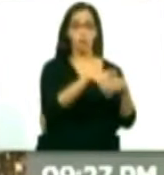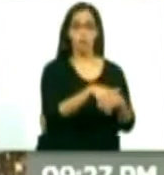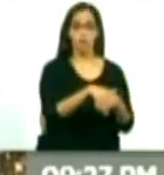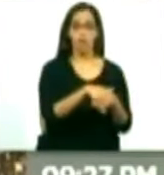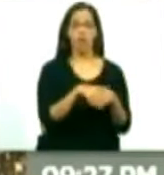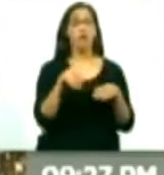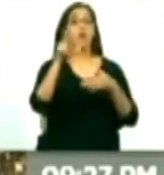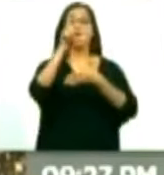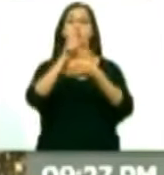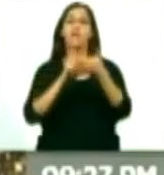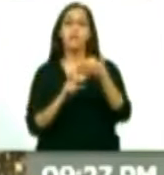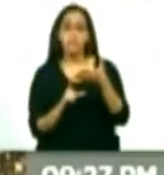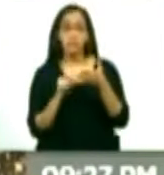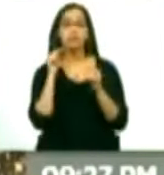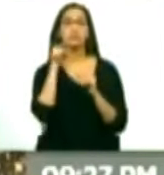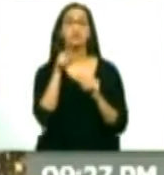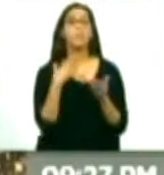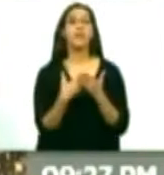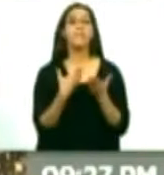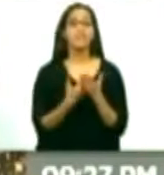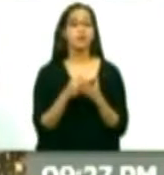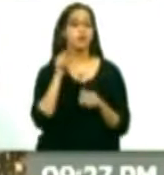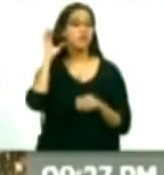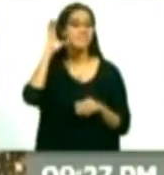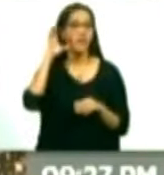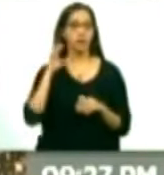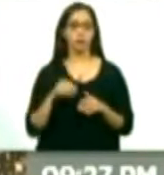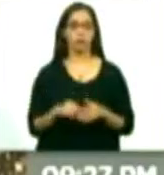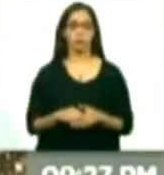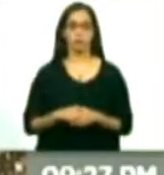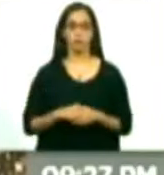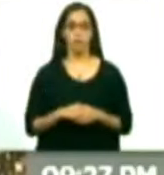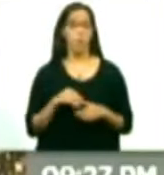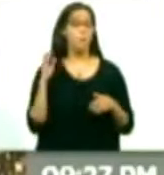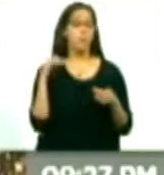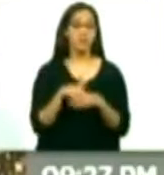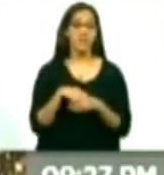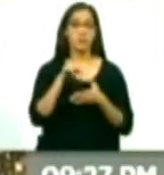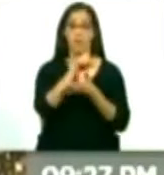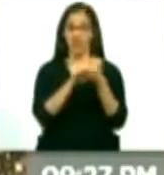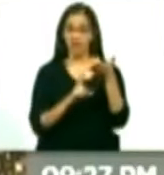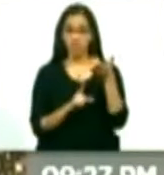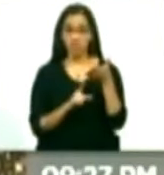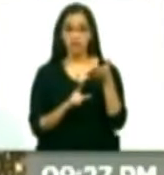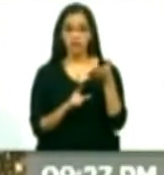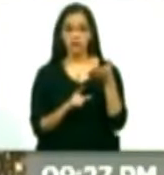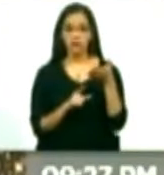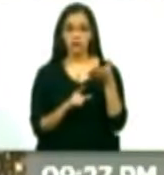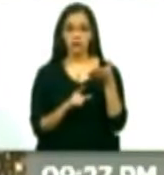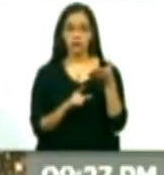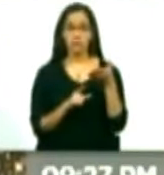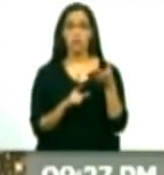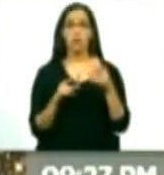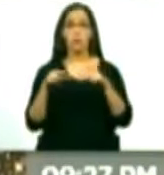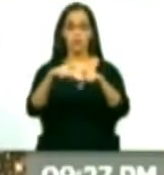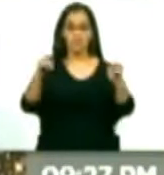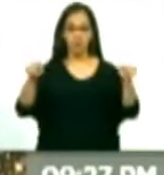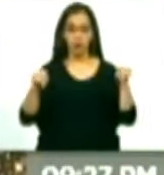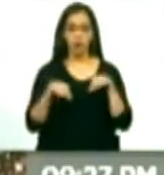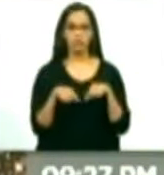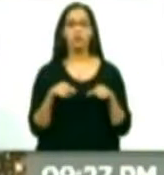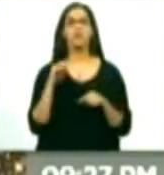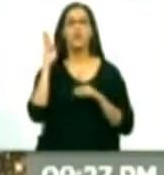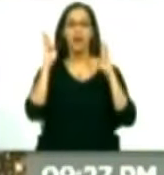lista de su partido en su estado. Votará por la lista, por el circuito, los